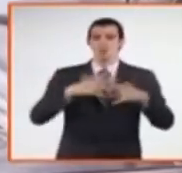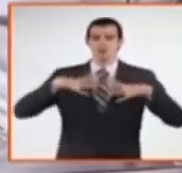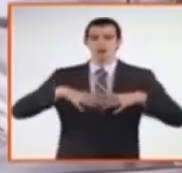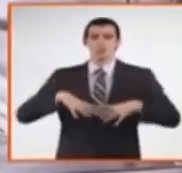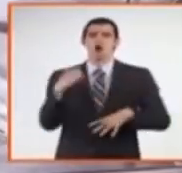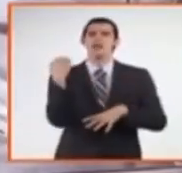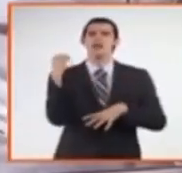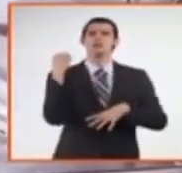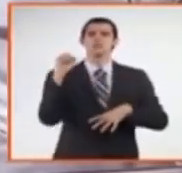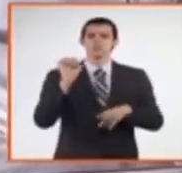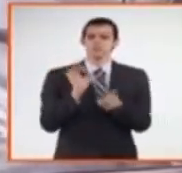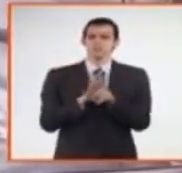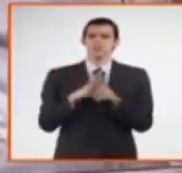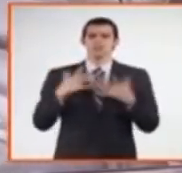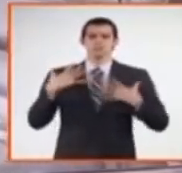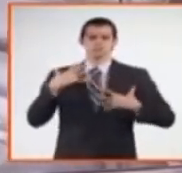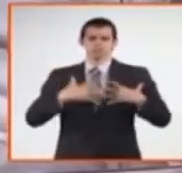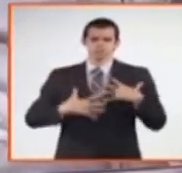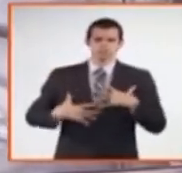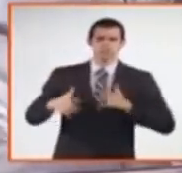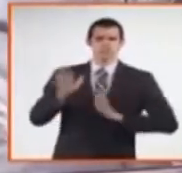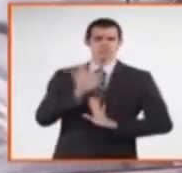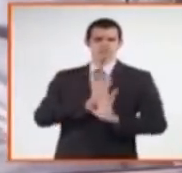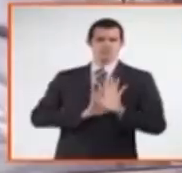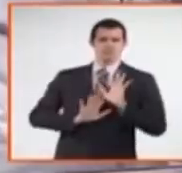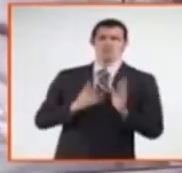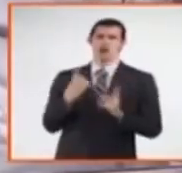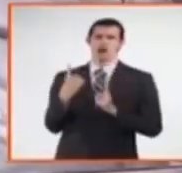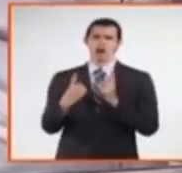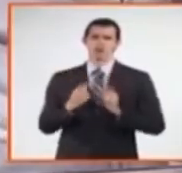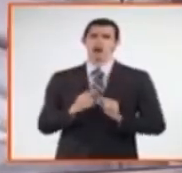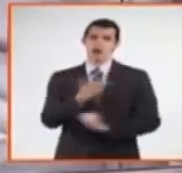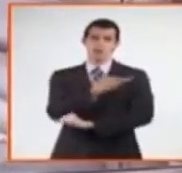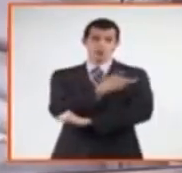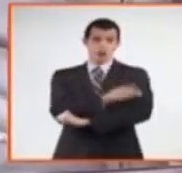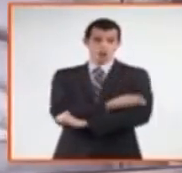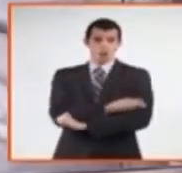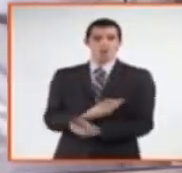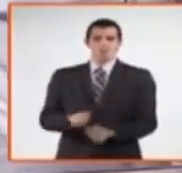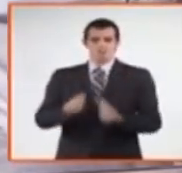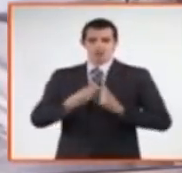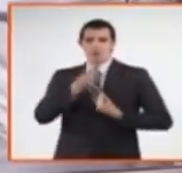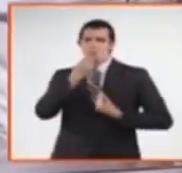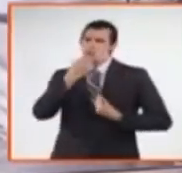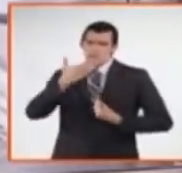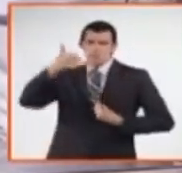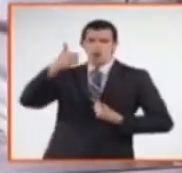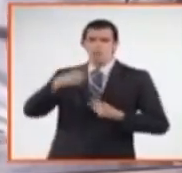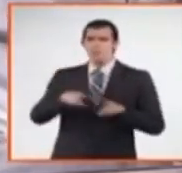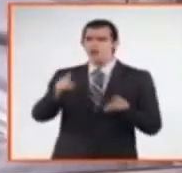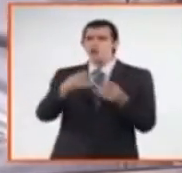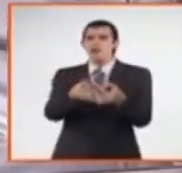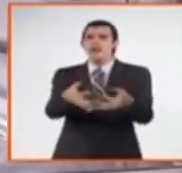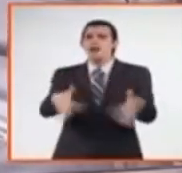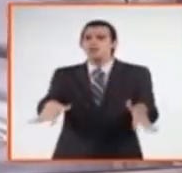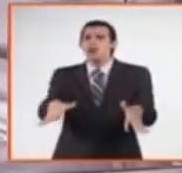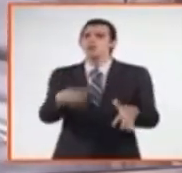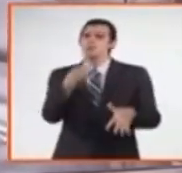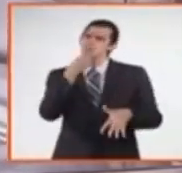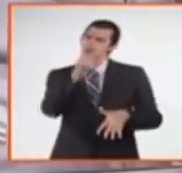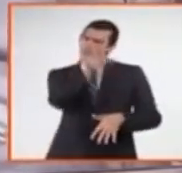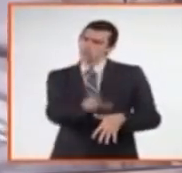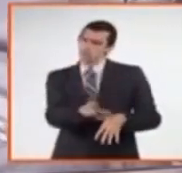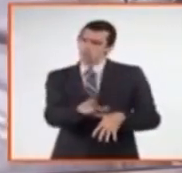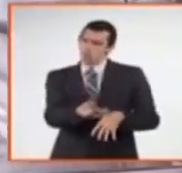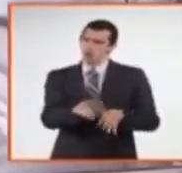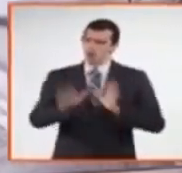esa inmunidad natural contra el virus también puede ser reforzada su inmunidad y por lo tanto bueno nosotros hemos desarrollado un programa